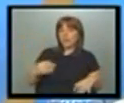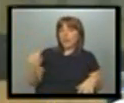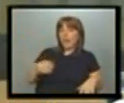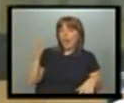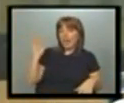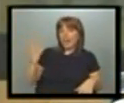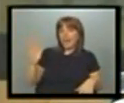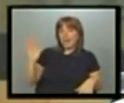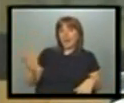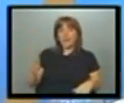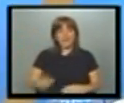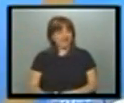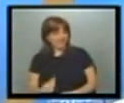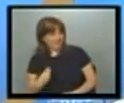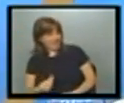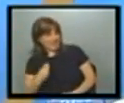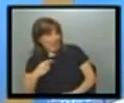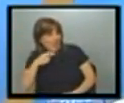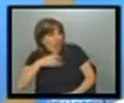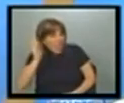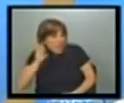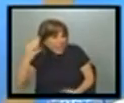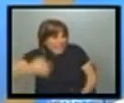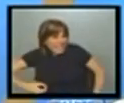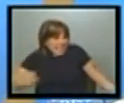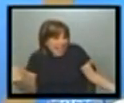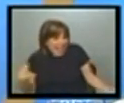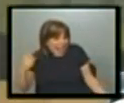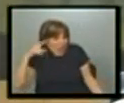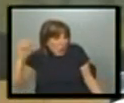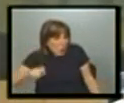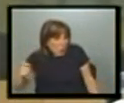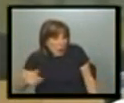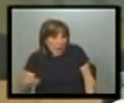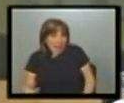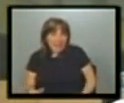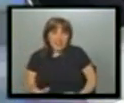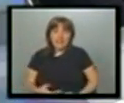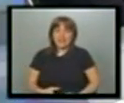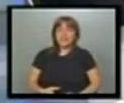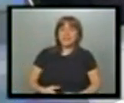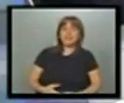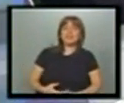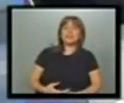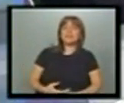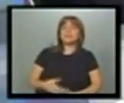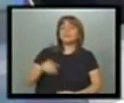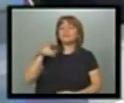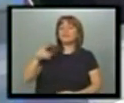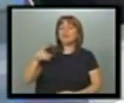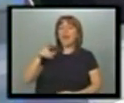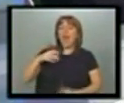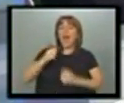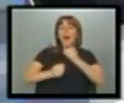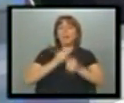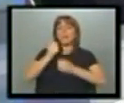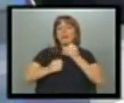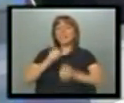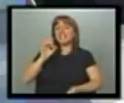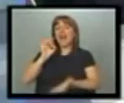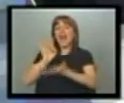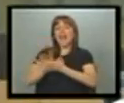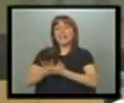la empresa lo despidió tras 8 años. Porque se ausentó, ¿no? Se ausentó 7 meses por enfermedad. Y después lo despidió. Pero a